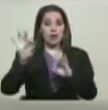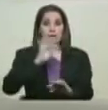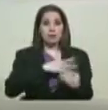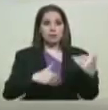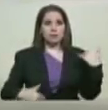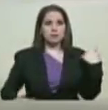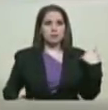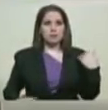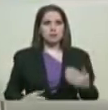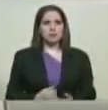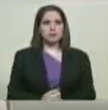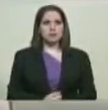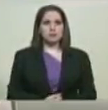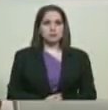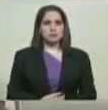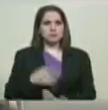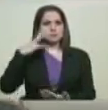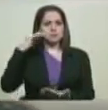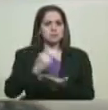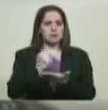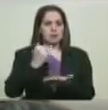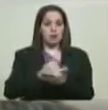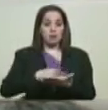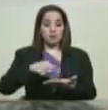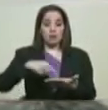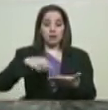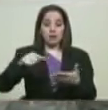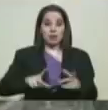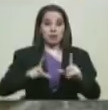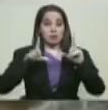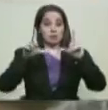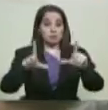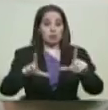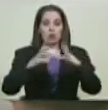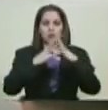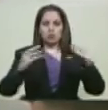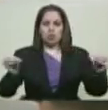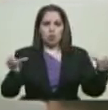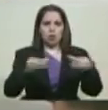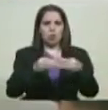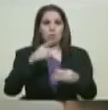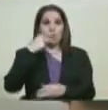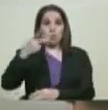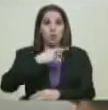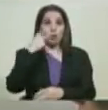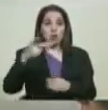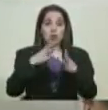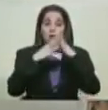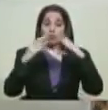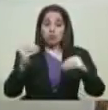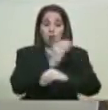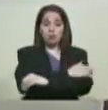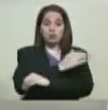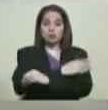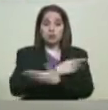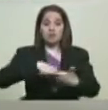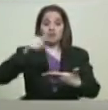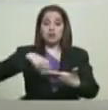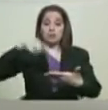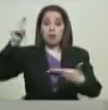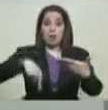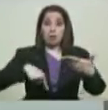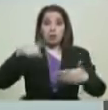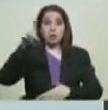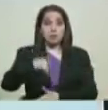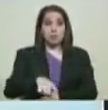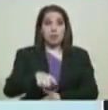República, verificado, firmado, certificado por todas las fuerzas políticas, incluyendo a toda la oposición. Hoy hay